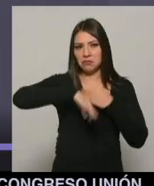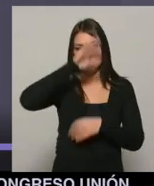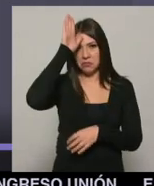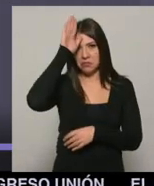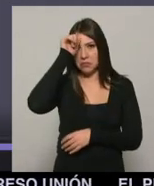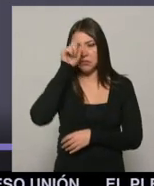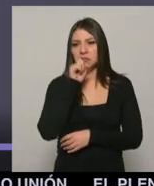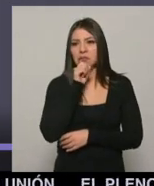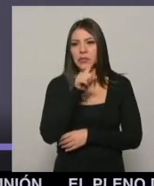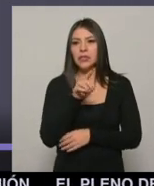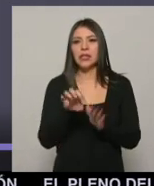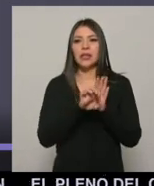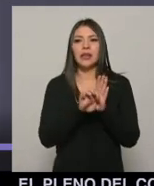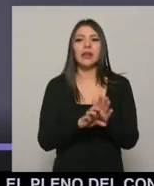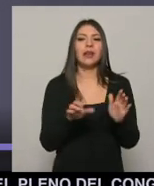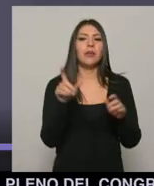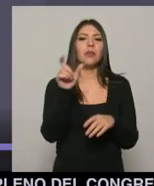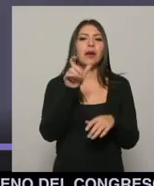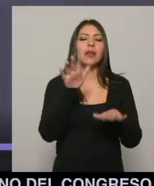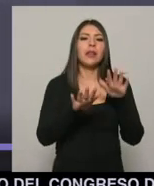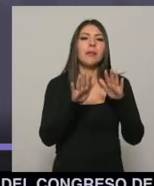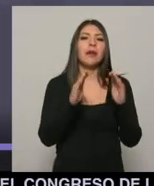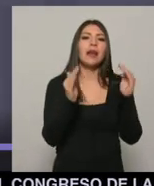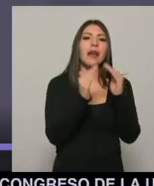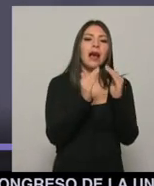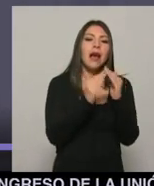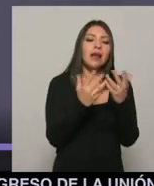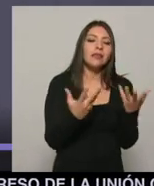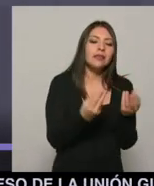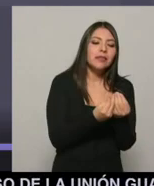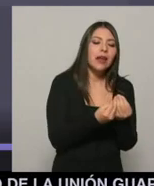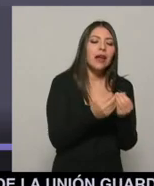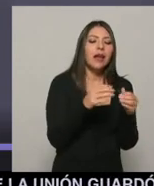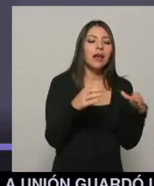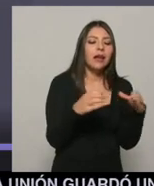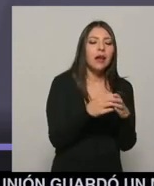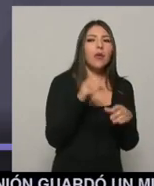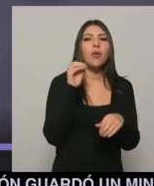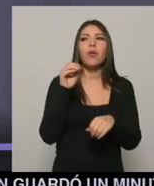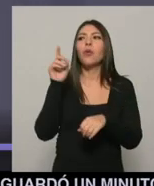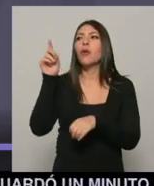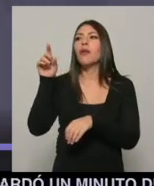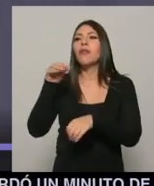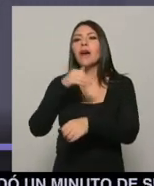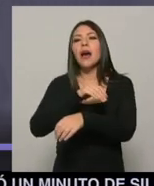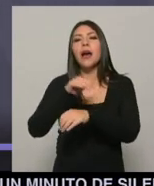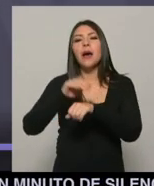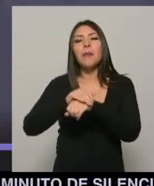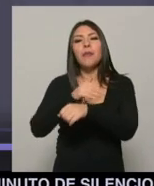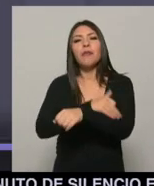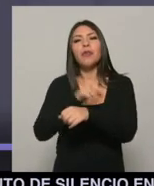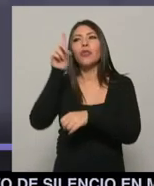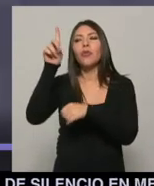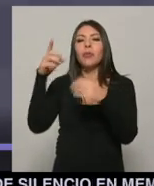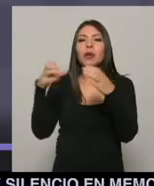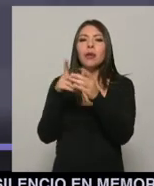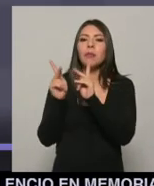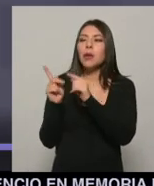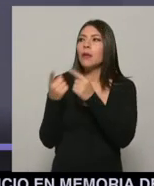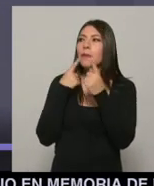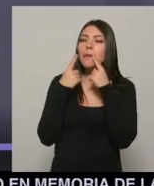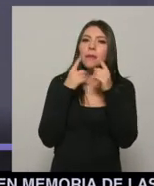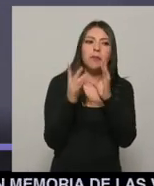en las mesas de las casas, como en los domingos familiares, como entre la gente, hoy el principal tema